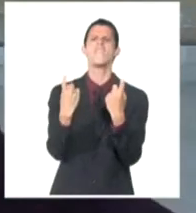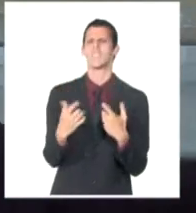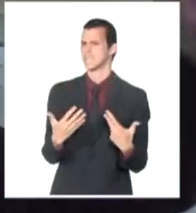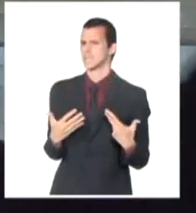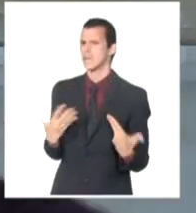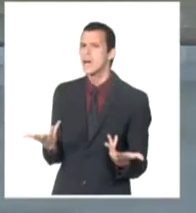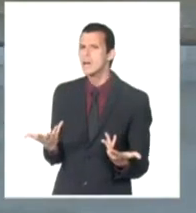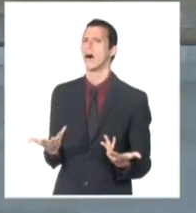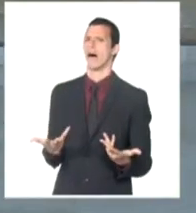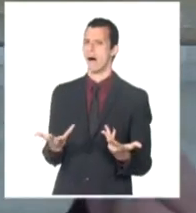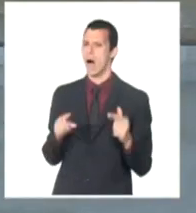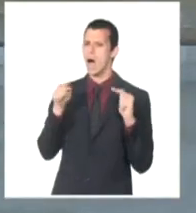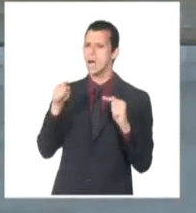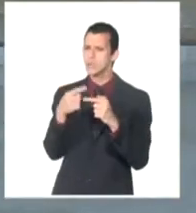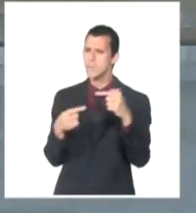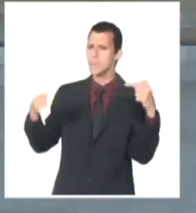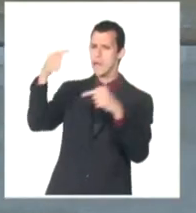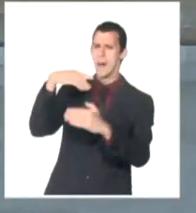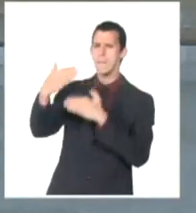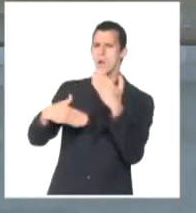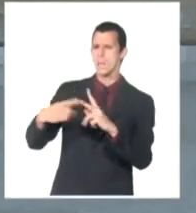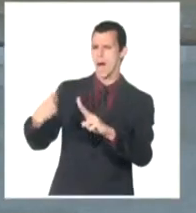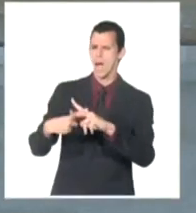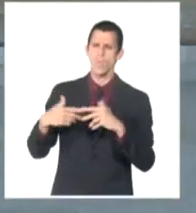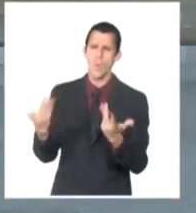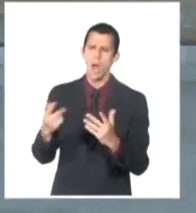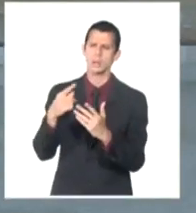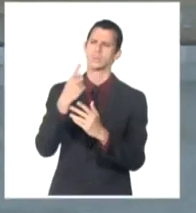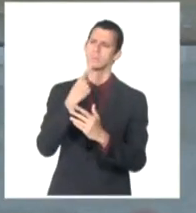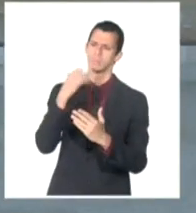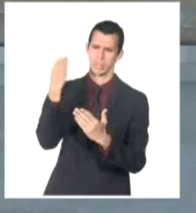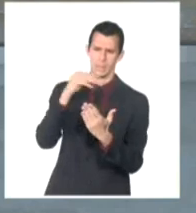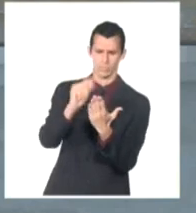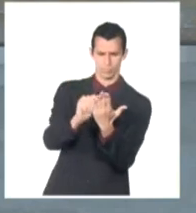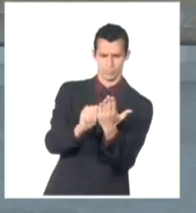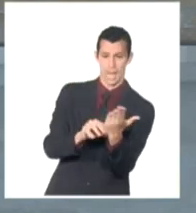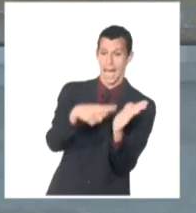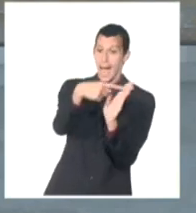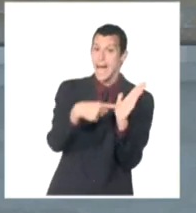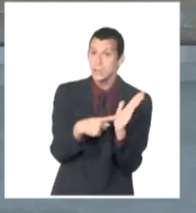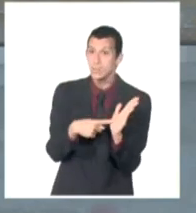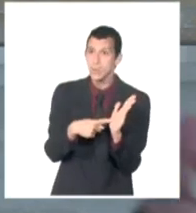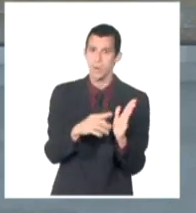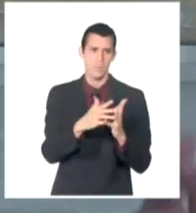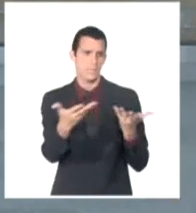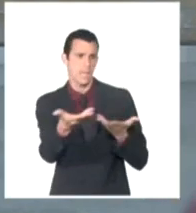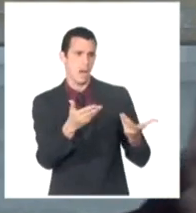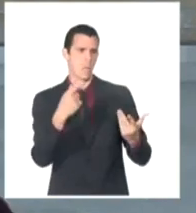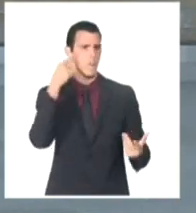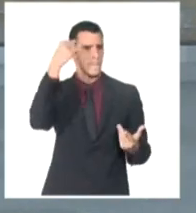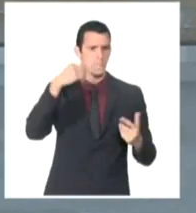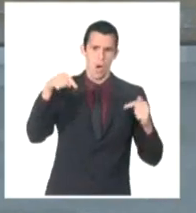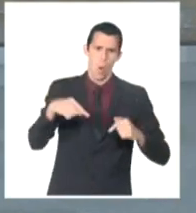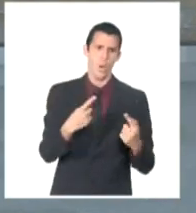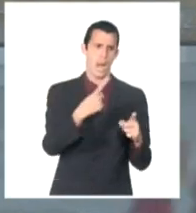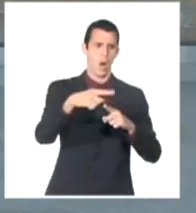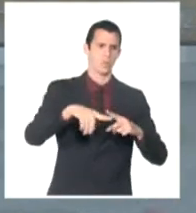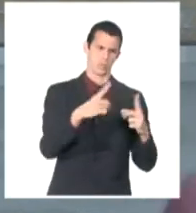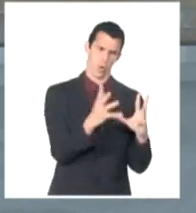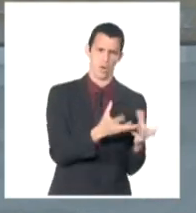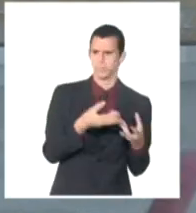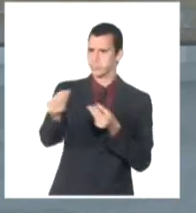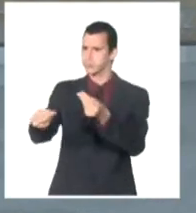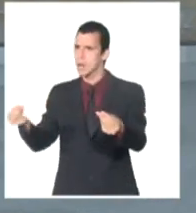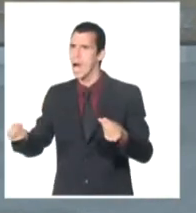nos limitan, que nos laceran, y cuáles son las deficiencias nuestras ante esos problemas. ¿Qué hoy se resuelve con recursos? ¿Qué hoy se resuelve con mejor gestión? ¿Qué